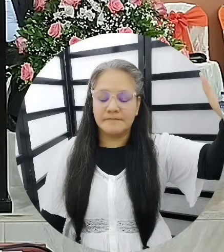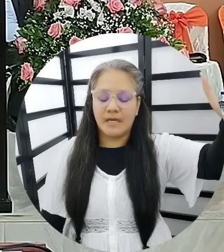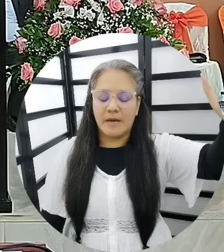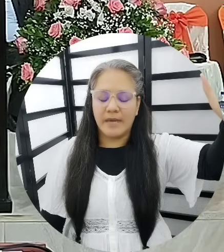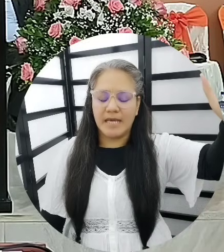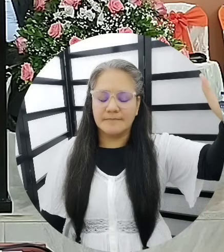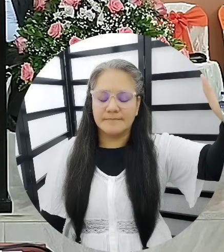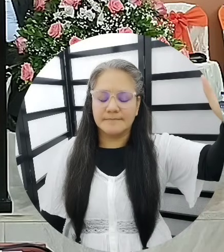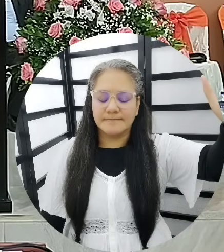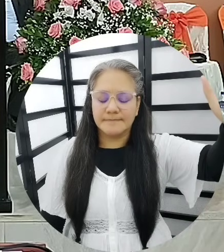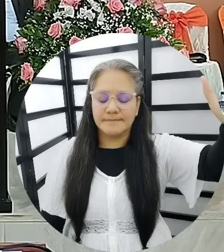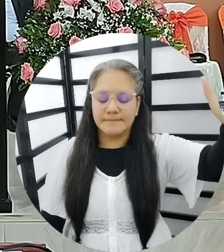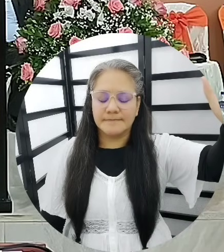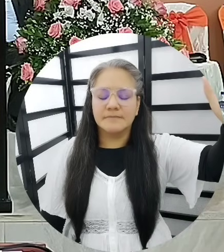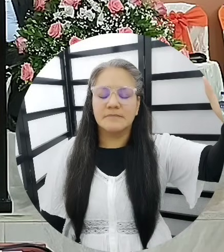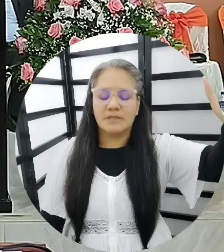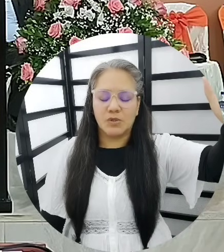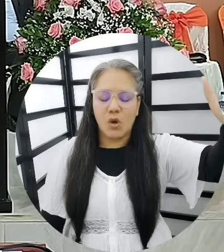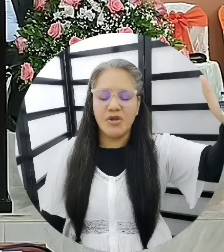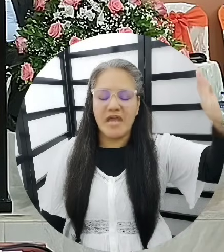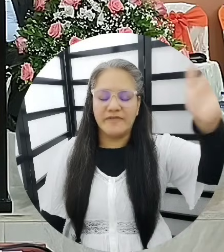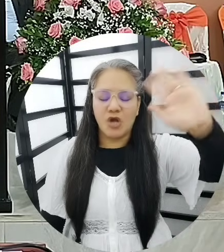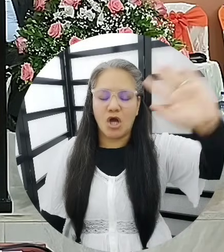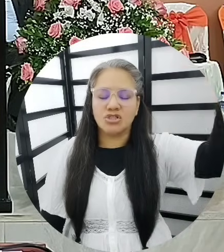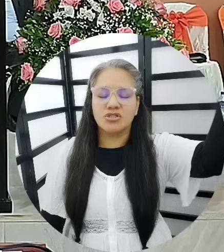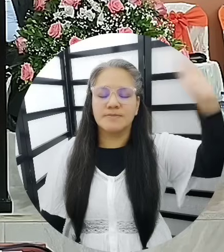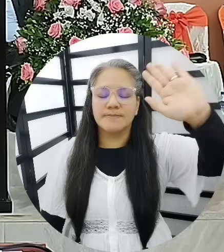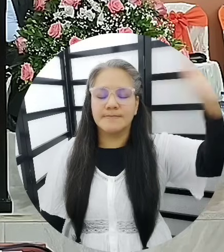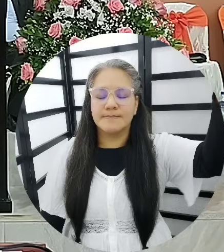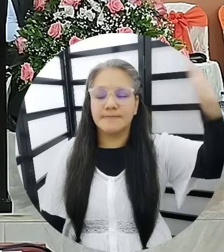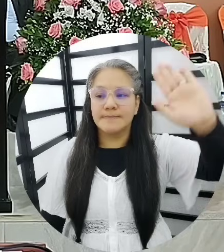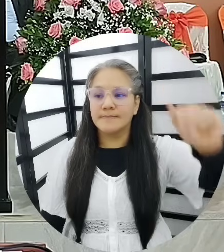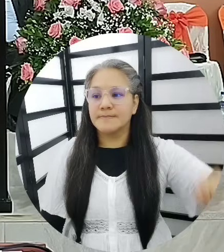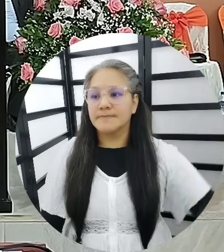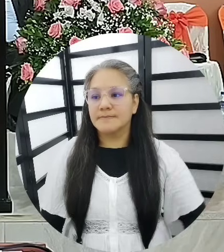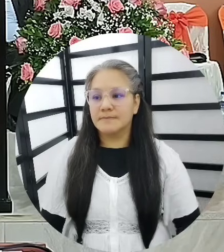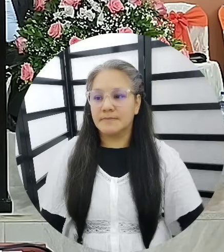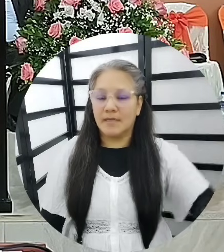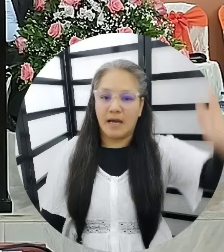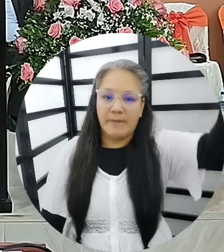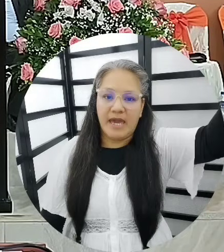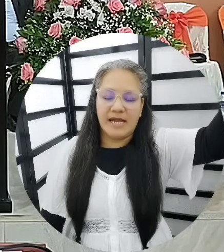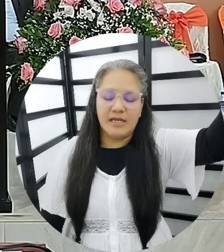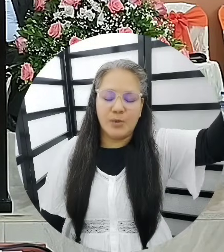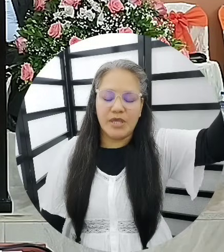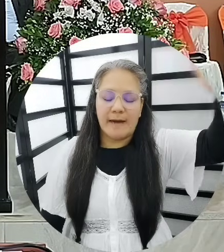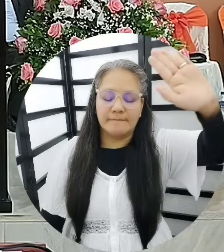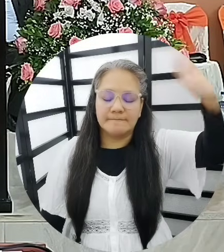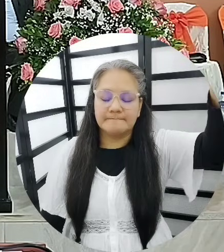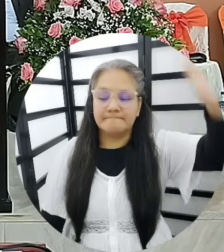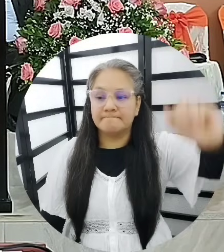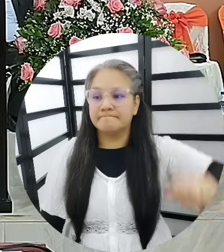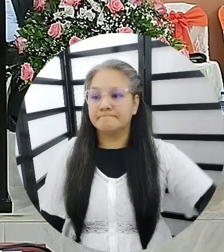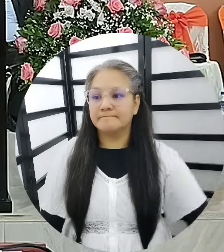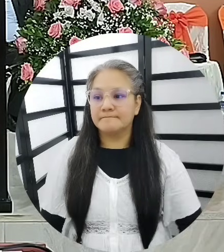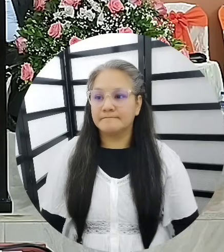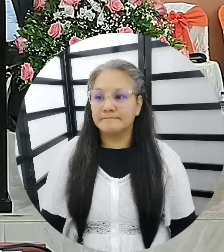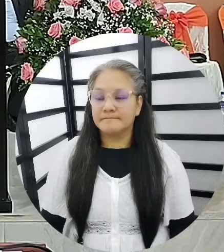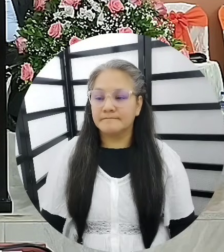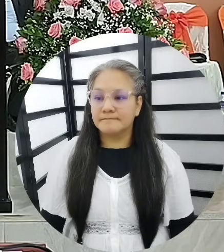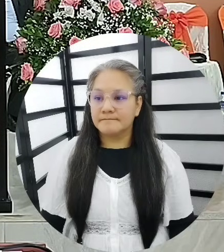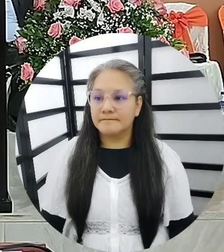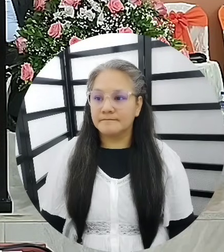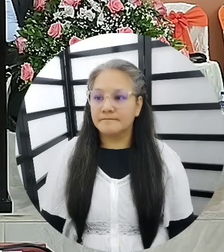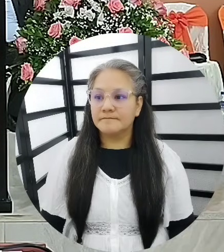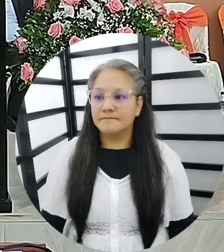tinieblas contra ella. Gloria al nombre de Cristo. Pero que Dios se ha glorificado de una manera muy